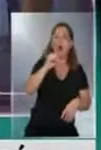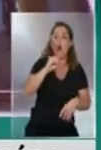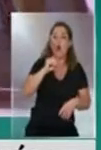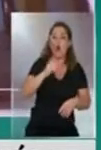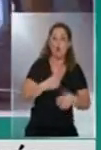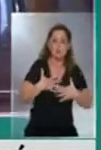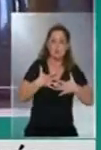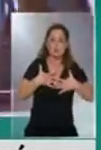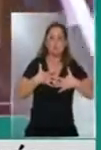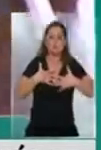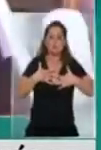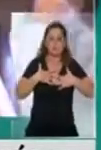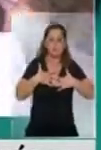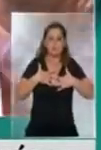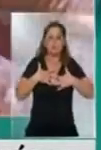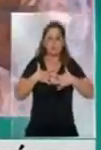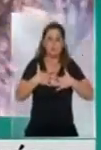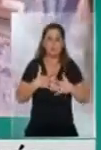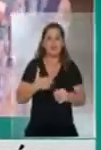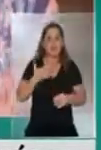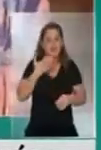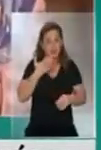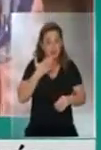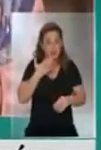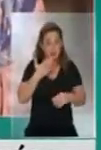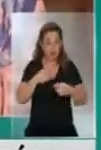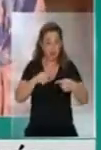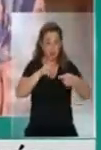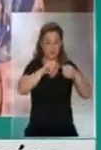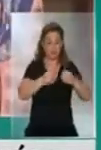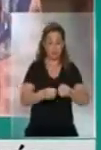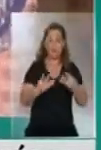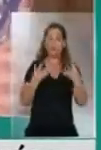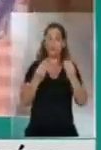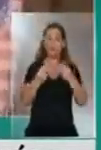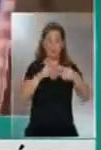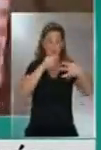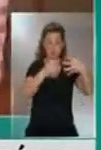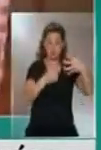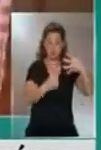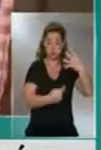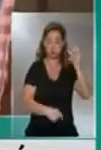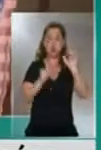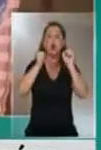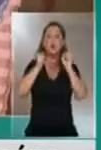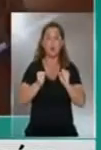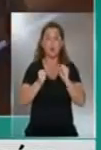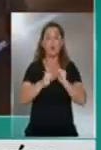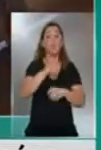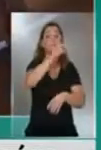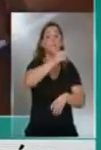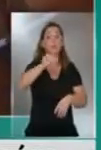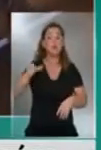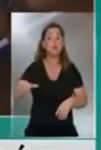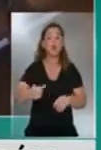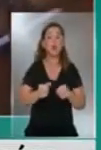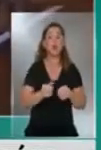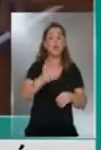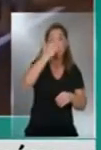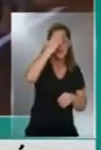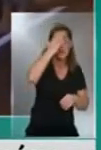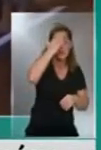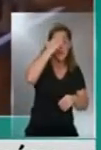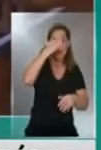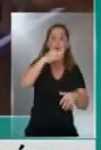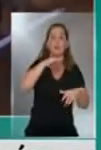estoy diciendo? Sí, absolutamente. Eso es abrir el abanico de posibilidades de que las personas no esperen a tener